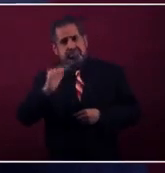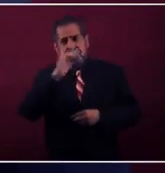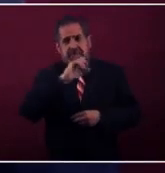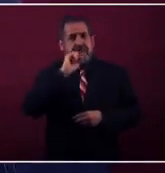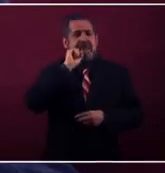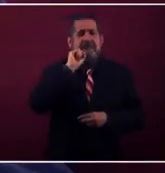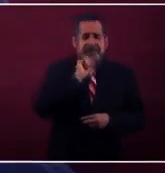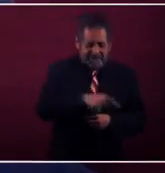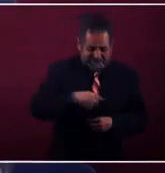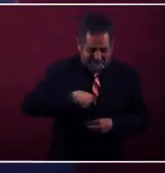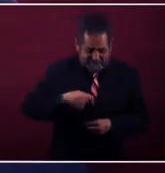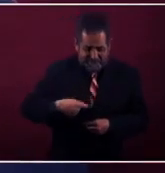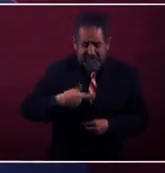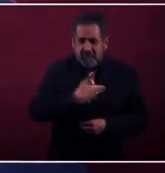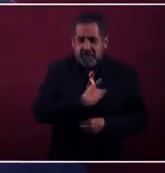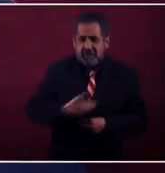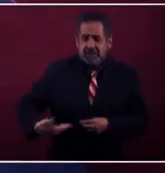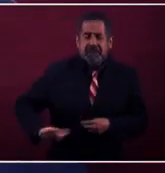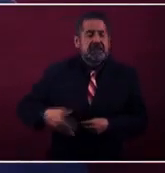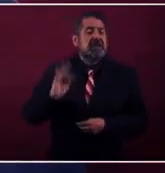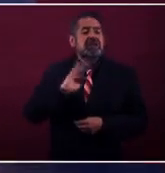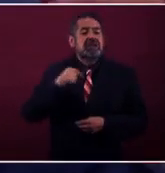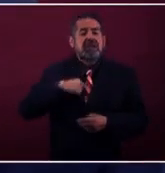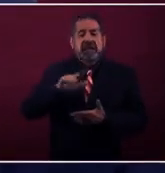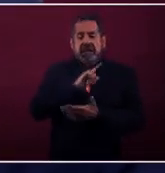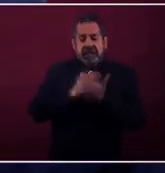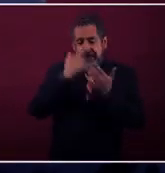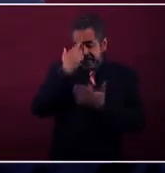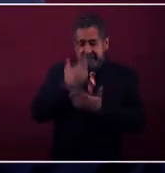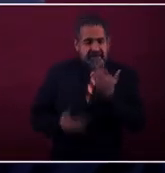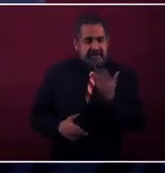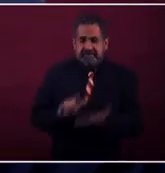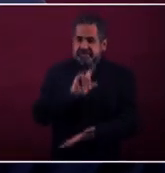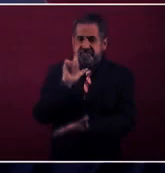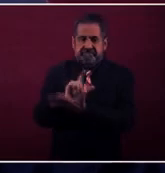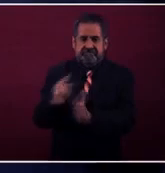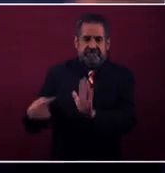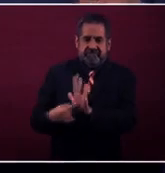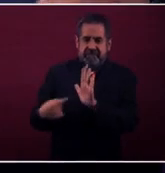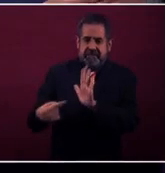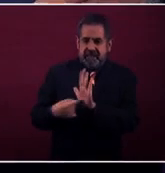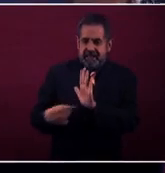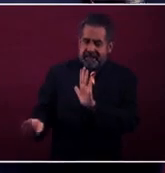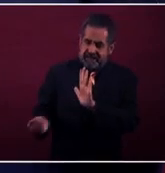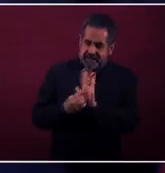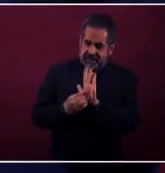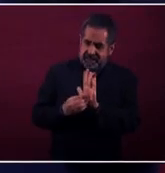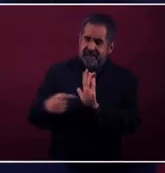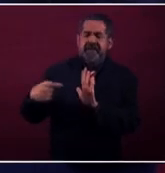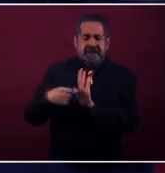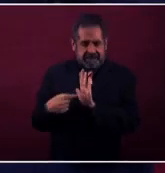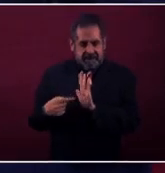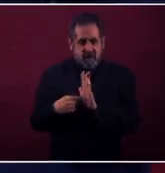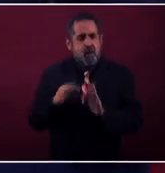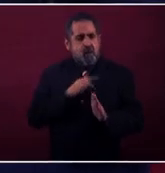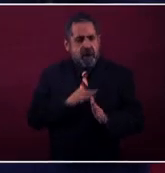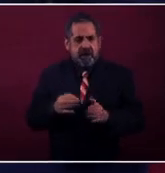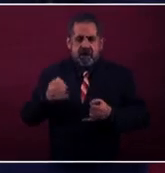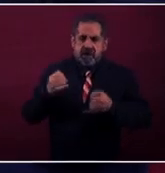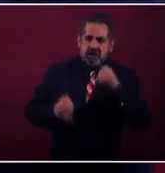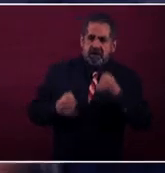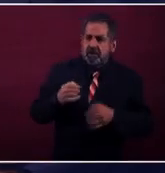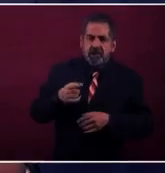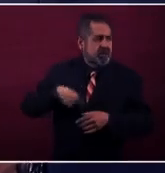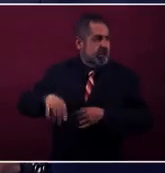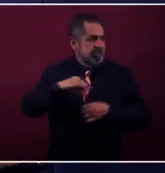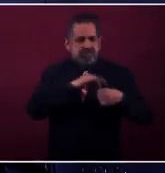mismo presidente, ya se estableció lo de la revocación